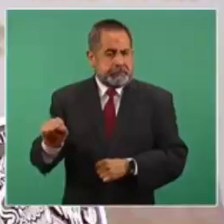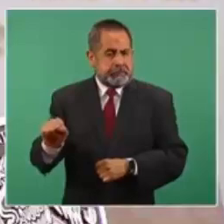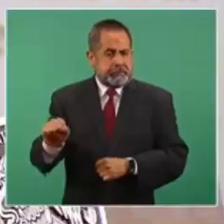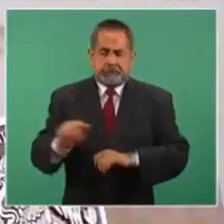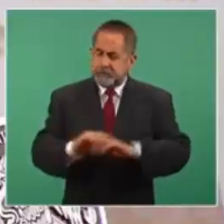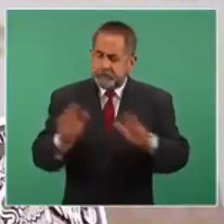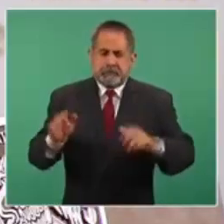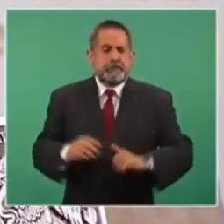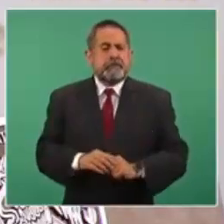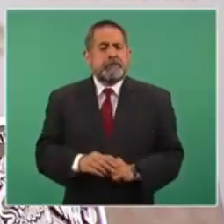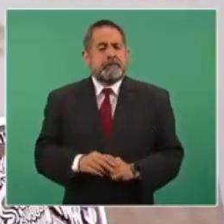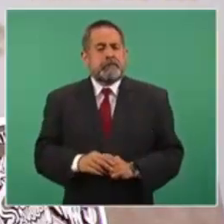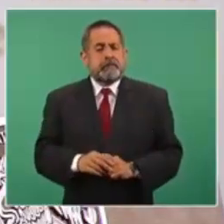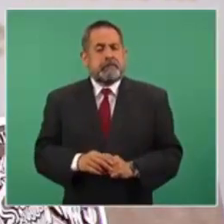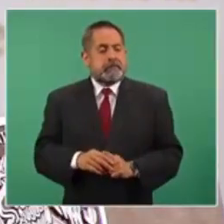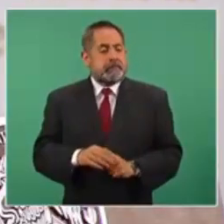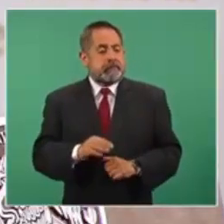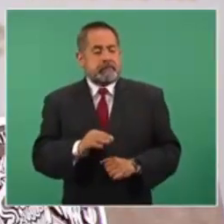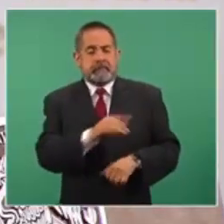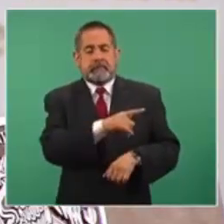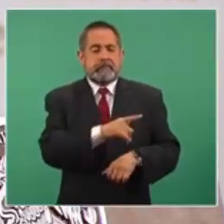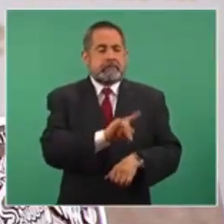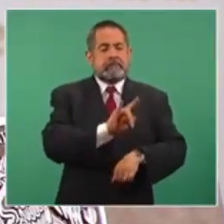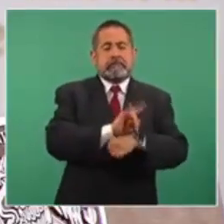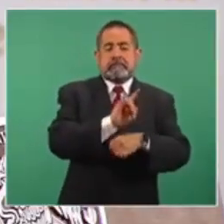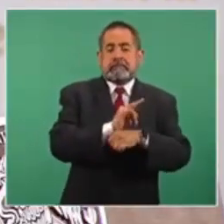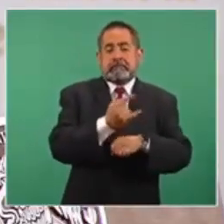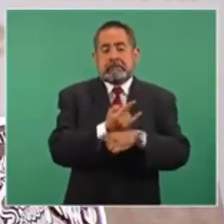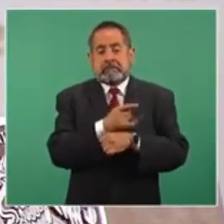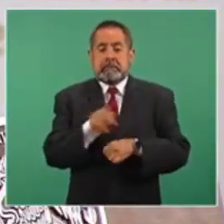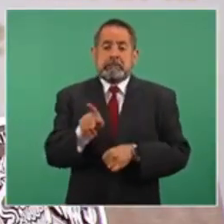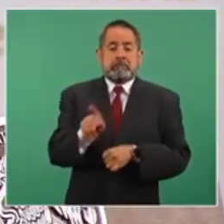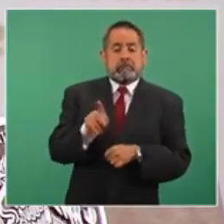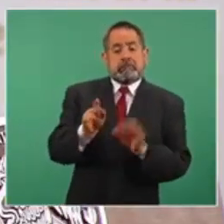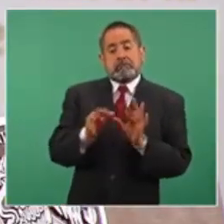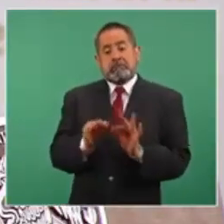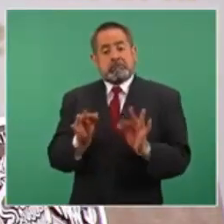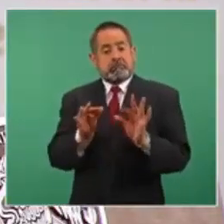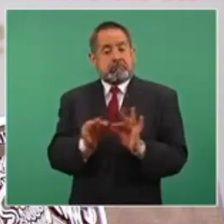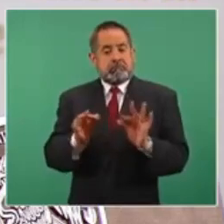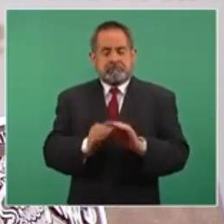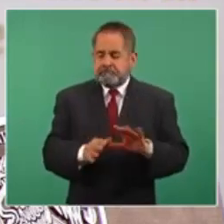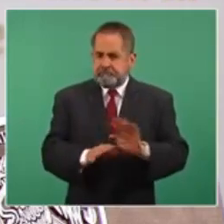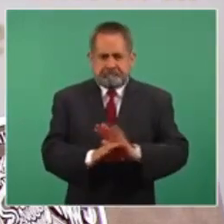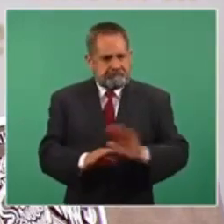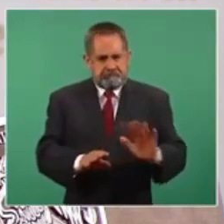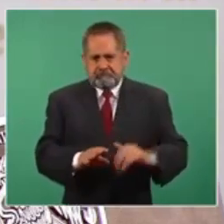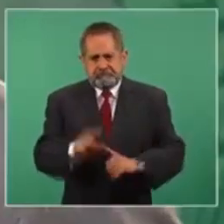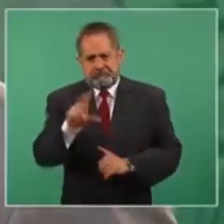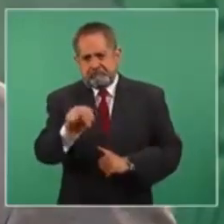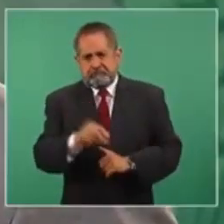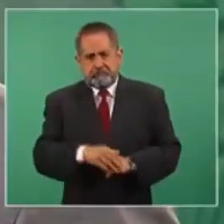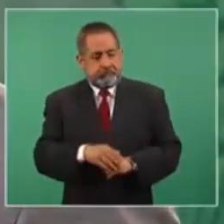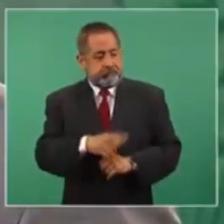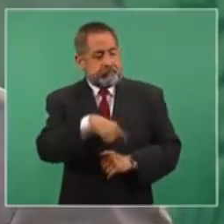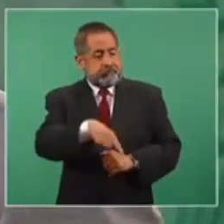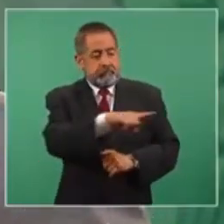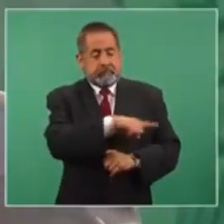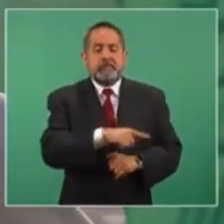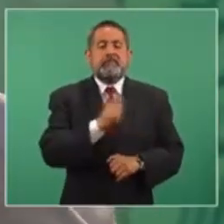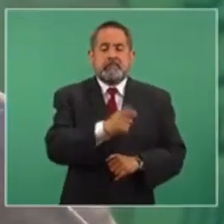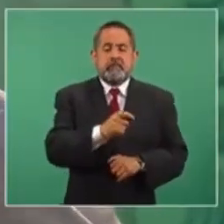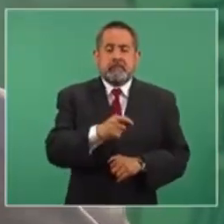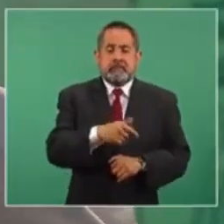ya no a los gobiernos facciosos que solo estaban al